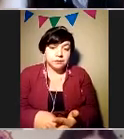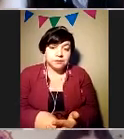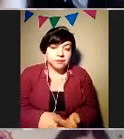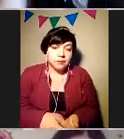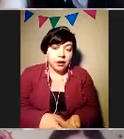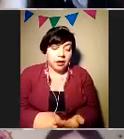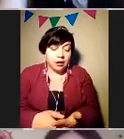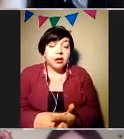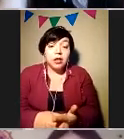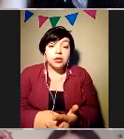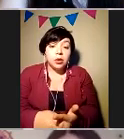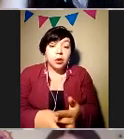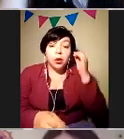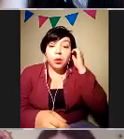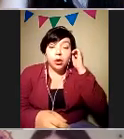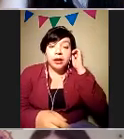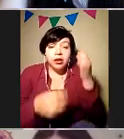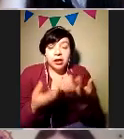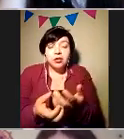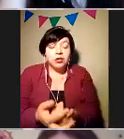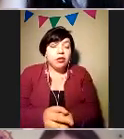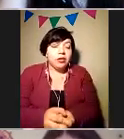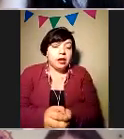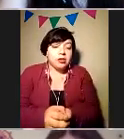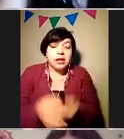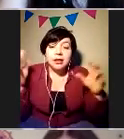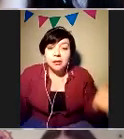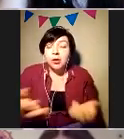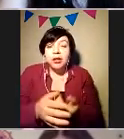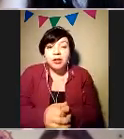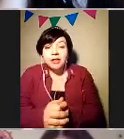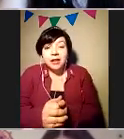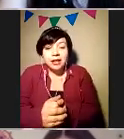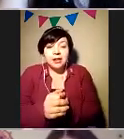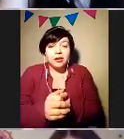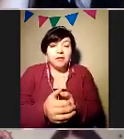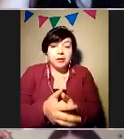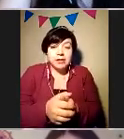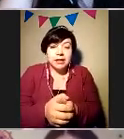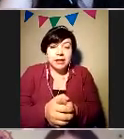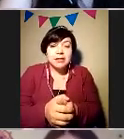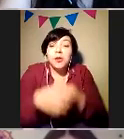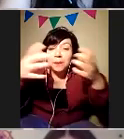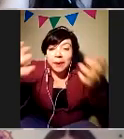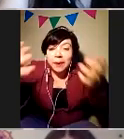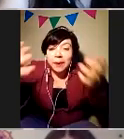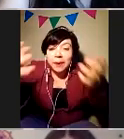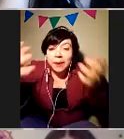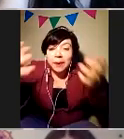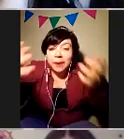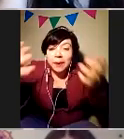cosas tan buenas en la sociedad. Claro, uno de los retos o de las cosas que están de moda hoy en día entre los influencers es